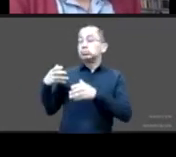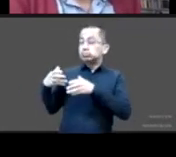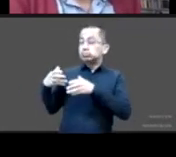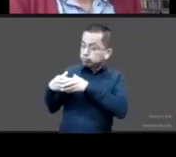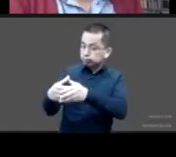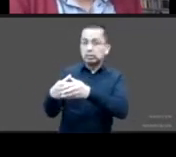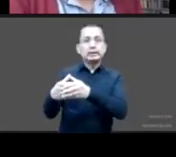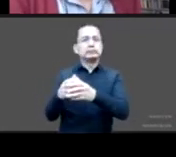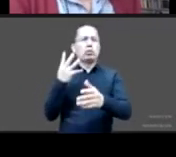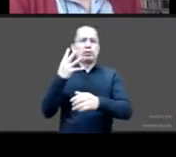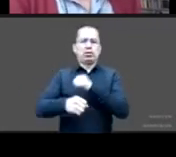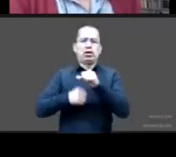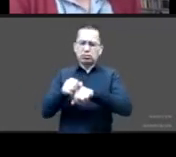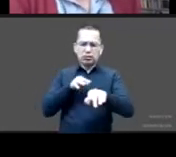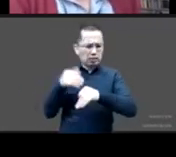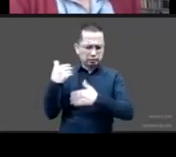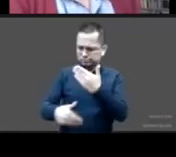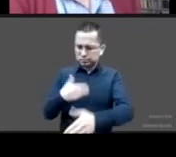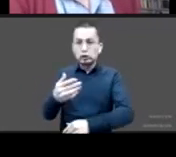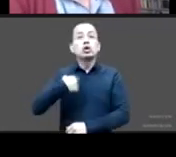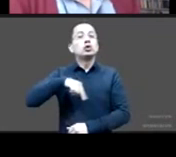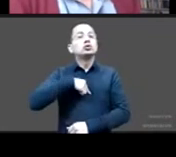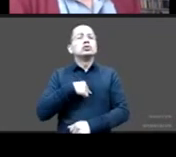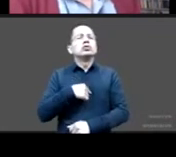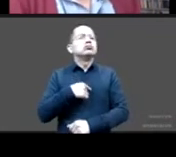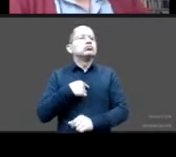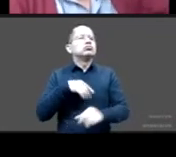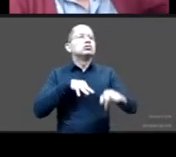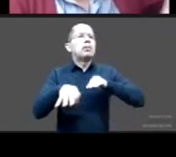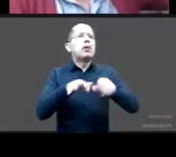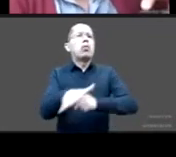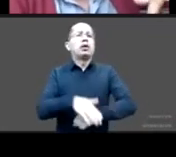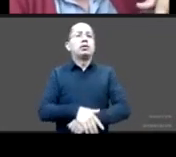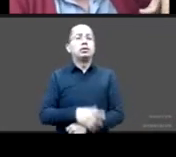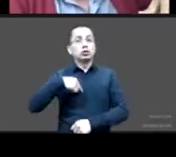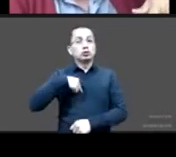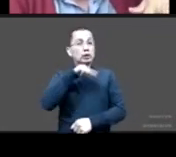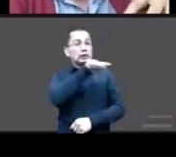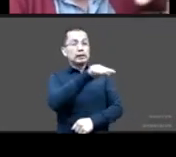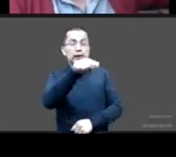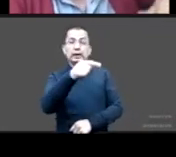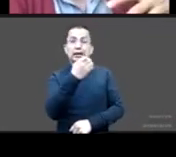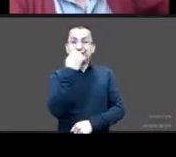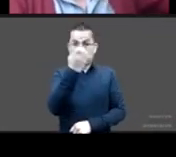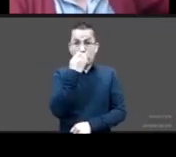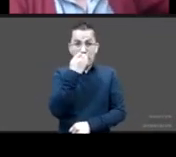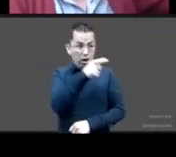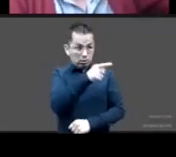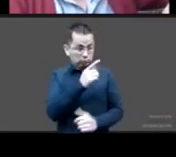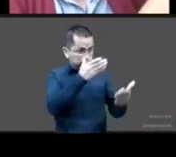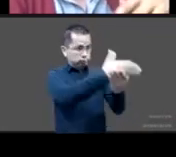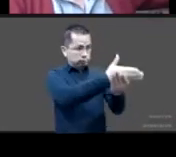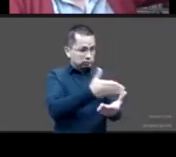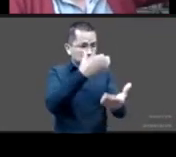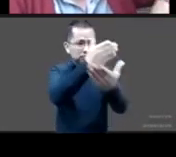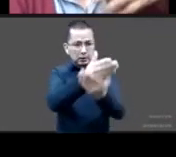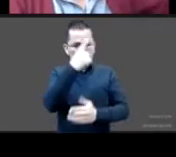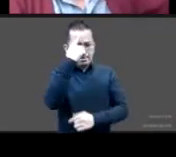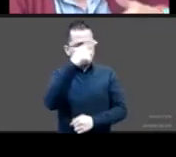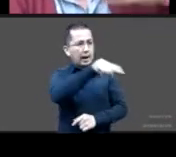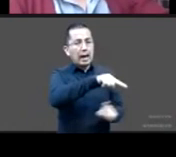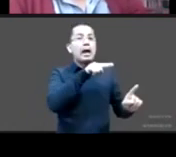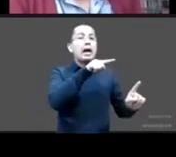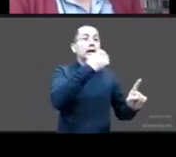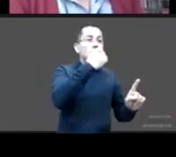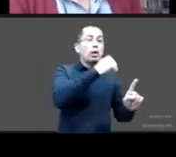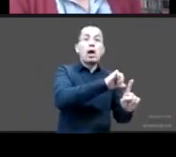acompañar escuelas, hacer acción local y hacer que esas escuelas hagan redes de colaboración con otras escuelas